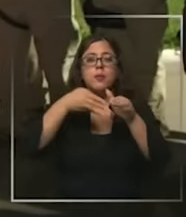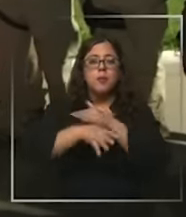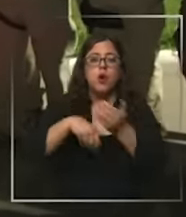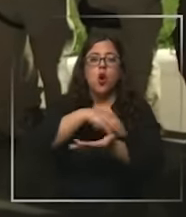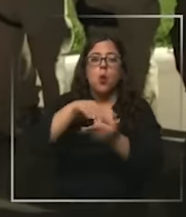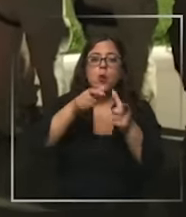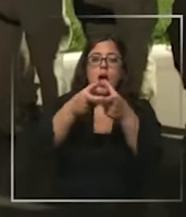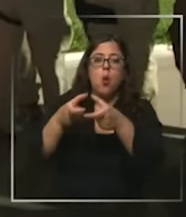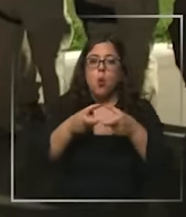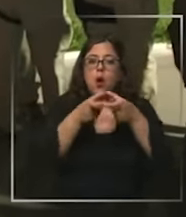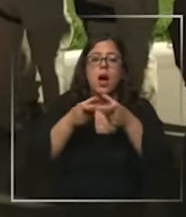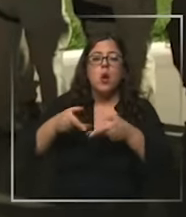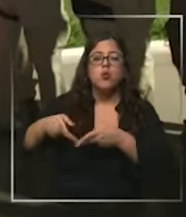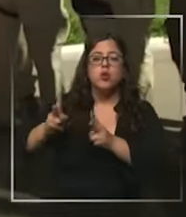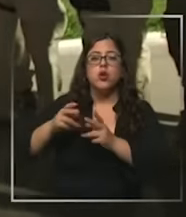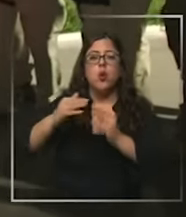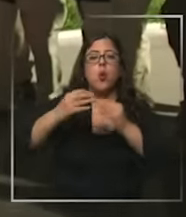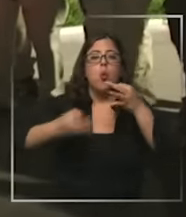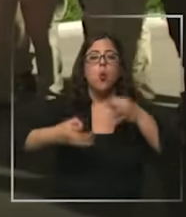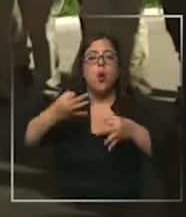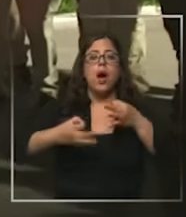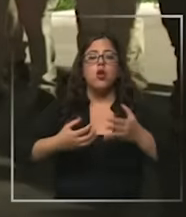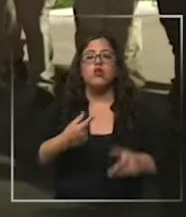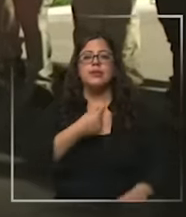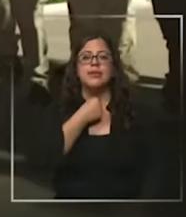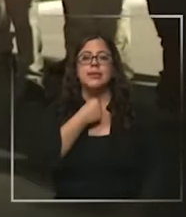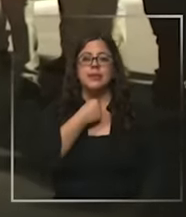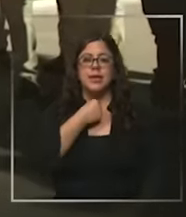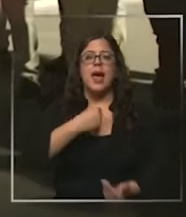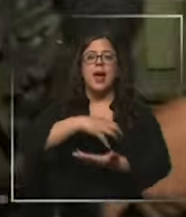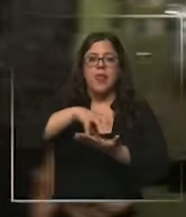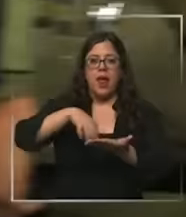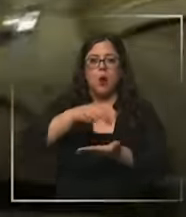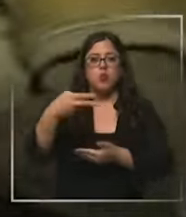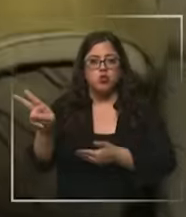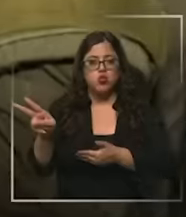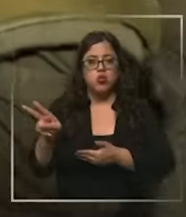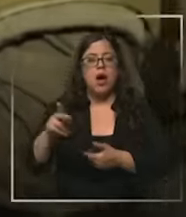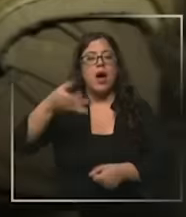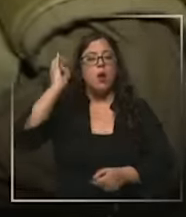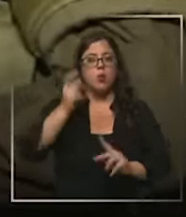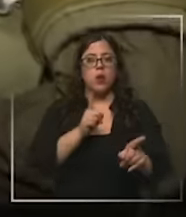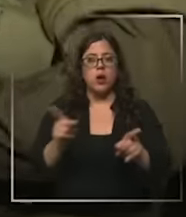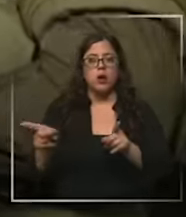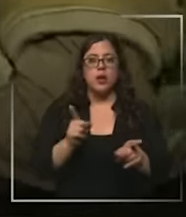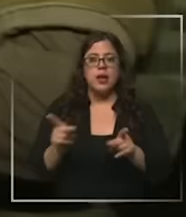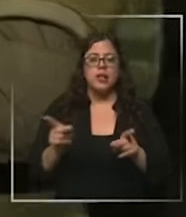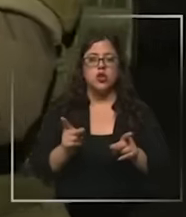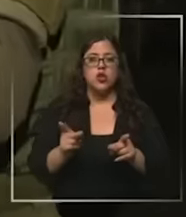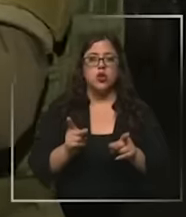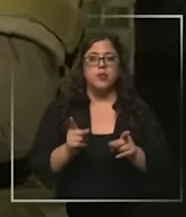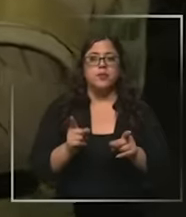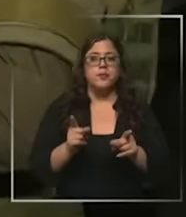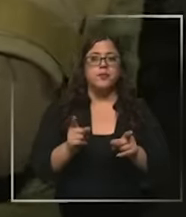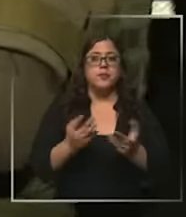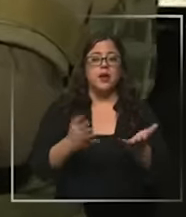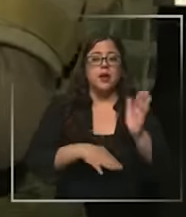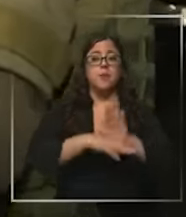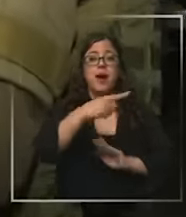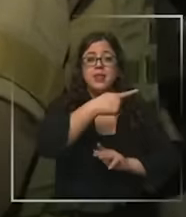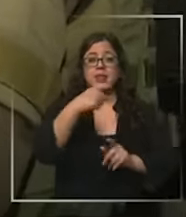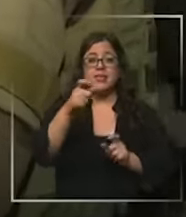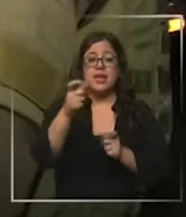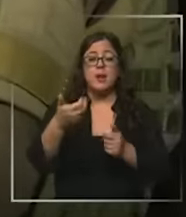comuna de Curacaví, autorizados por el juzgado de garantía de la misma comuna. Reunión de coordinación. Un centenar de policías afinan